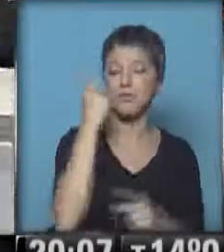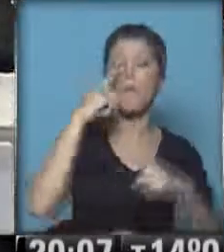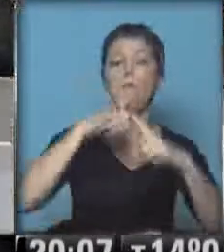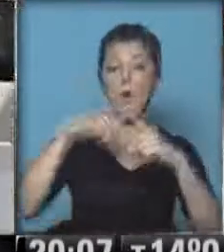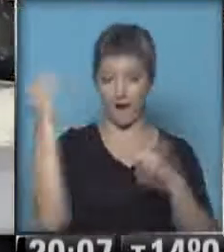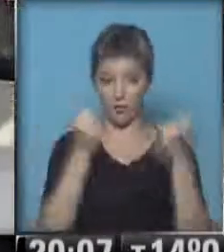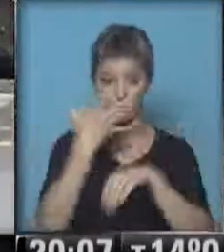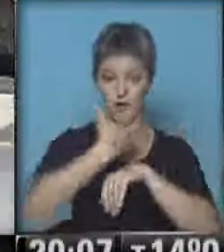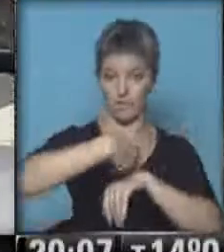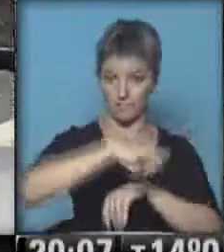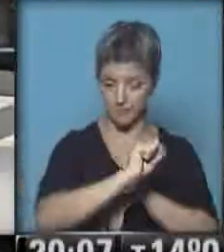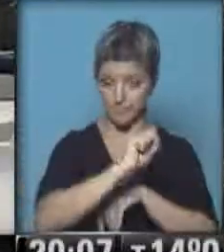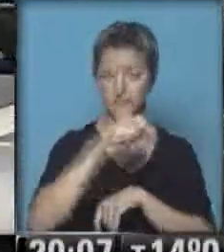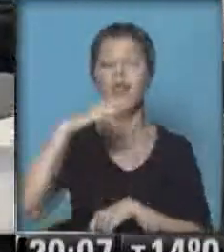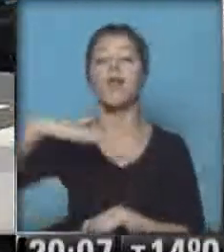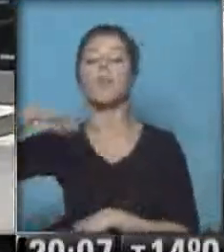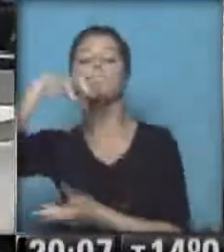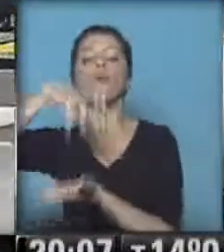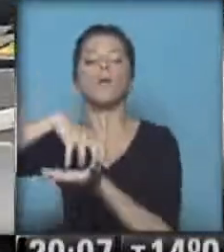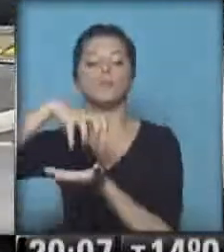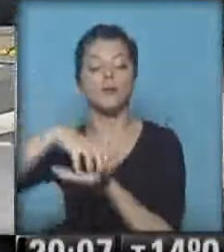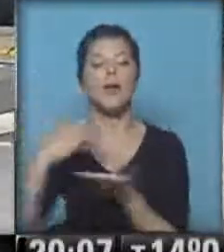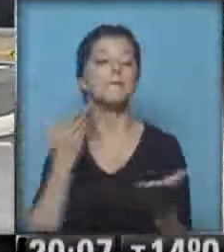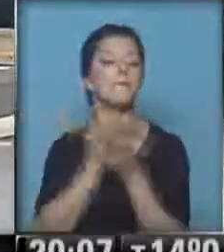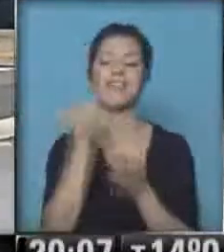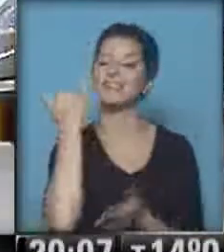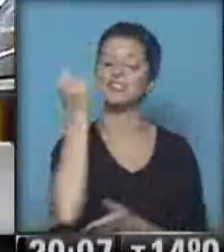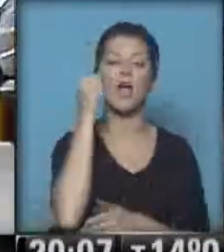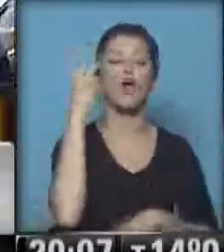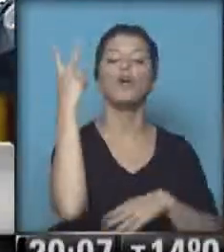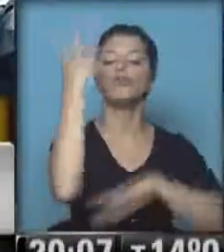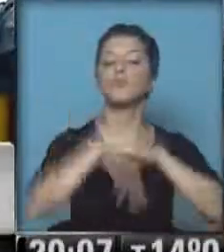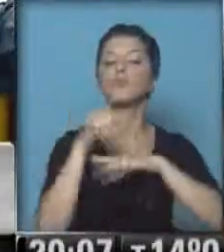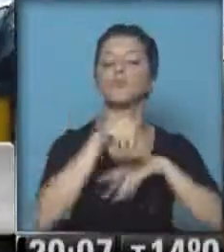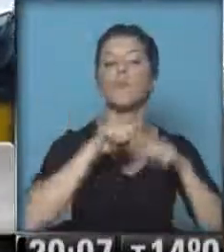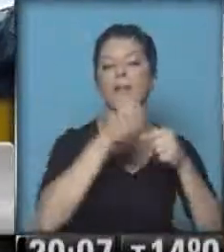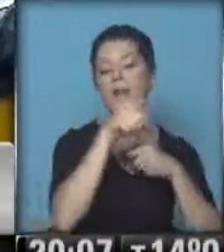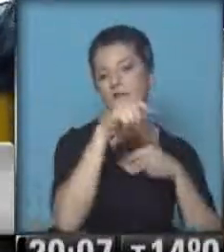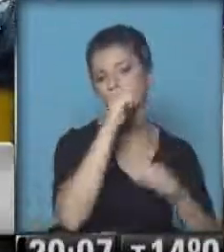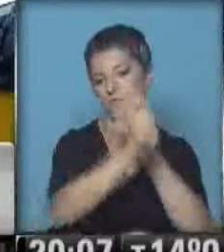Desde la auditoría de la ciudad reclaman la urgente suspensión de la concesión.